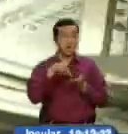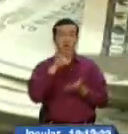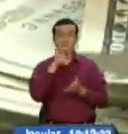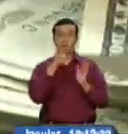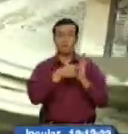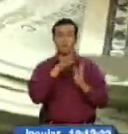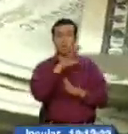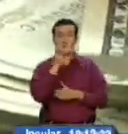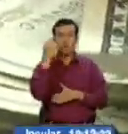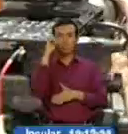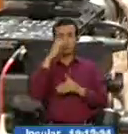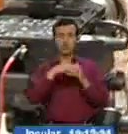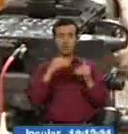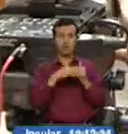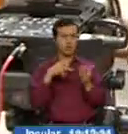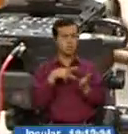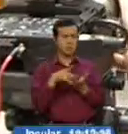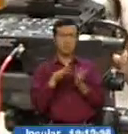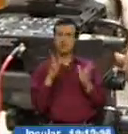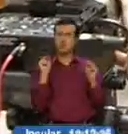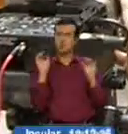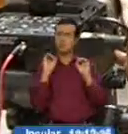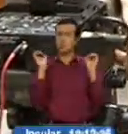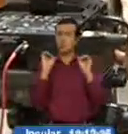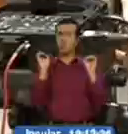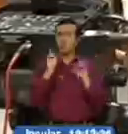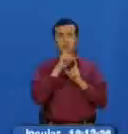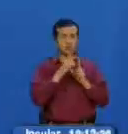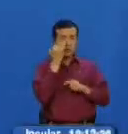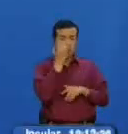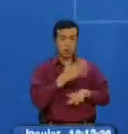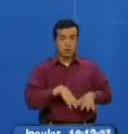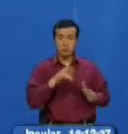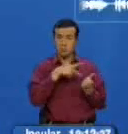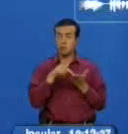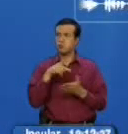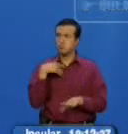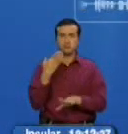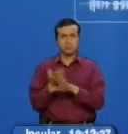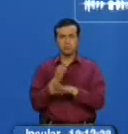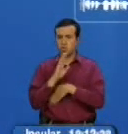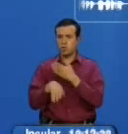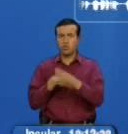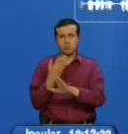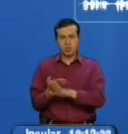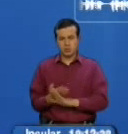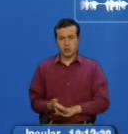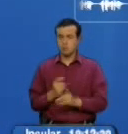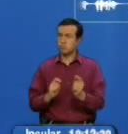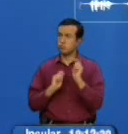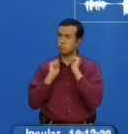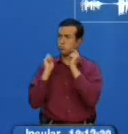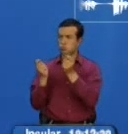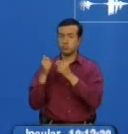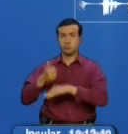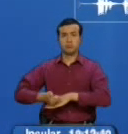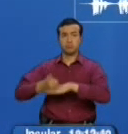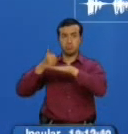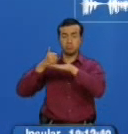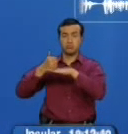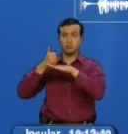millones de dólares de indemnización a la Unión de Afectados. Vamos a plantear todos los argumentos respectivos nuestros ante la Corte